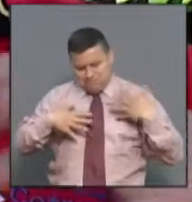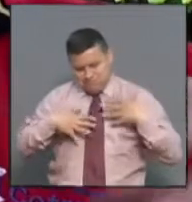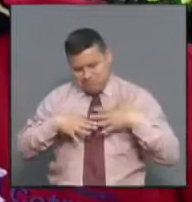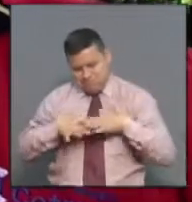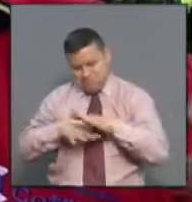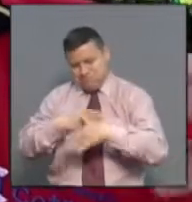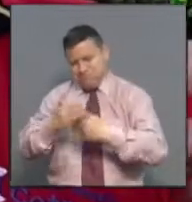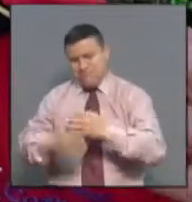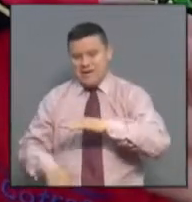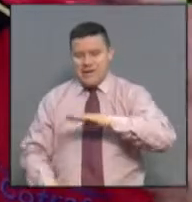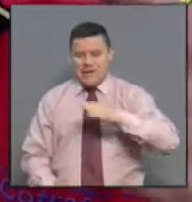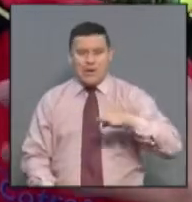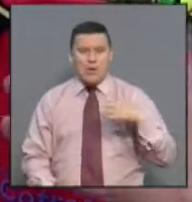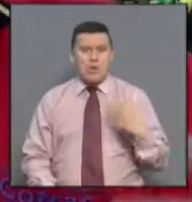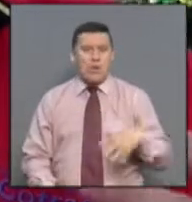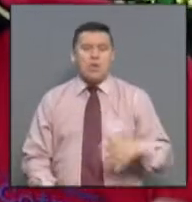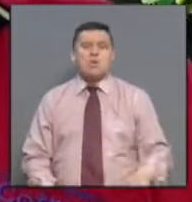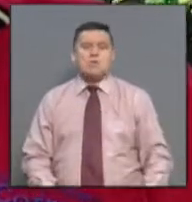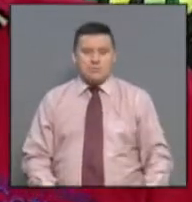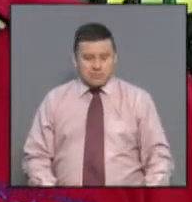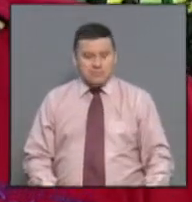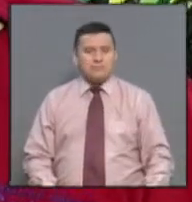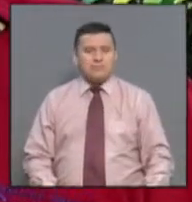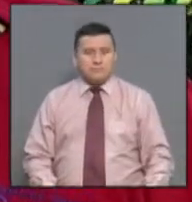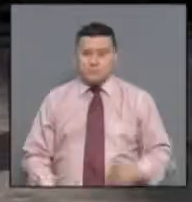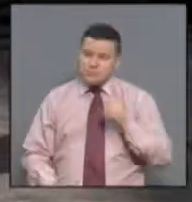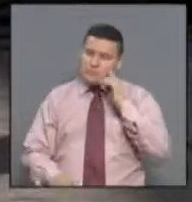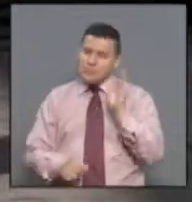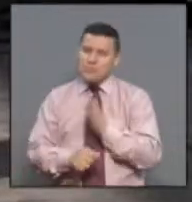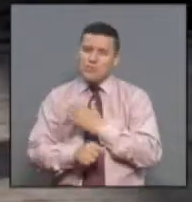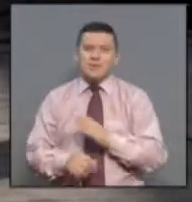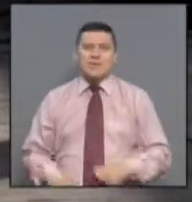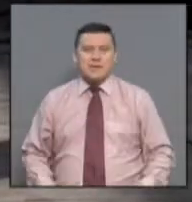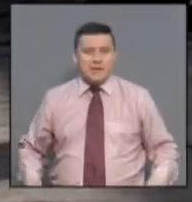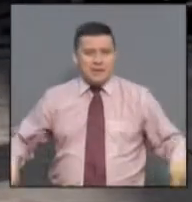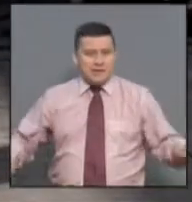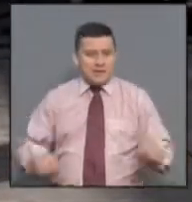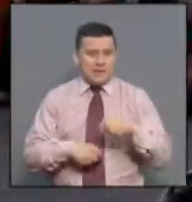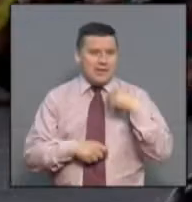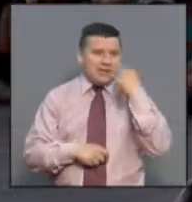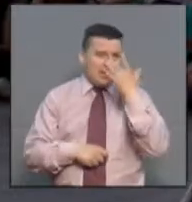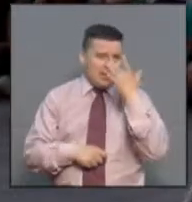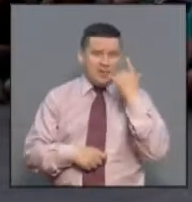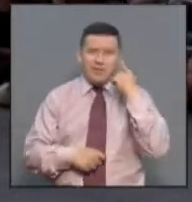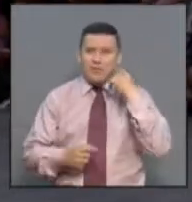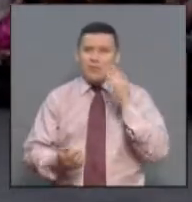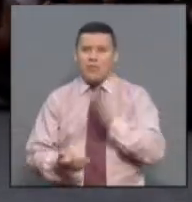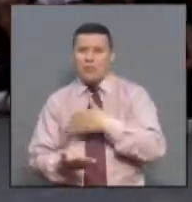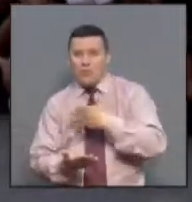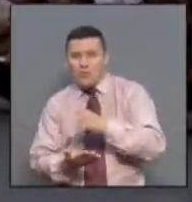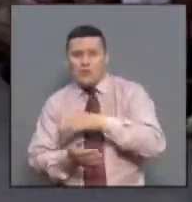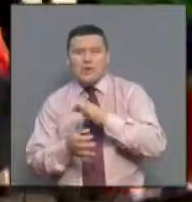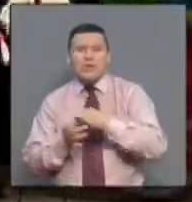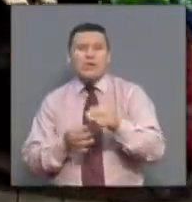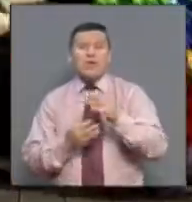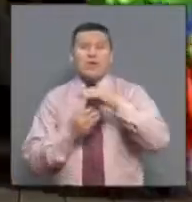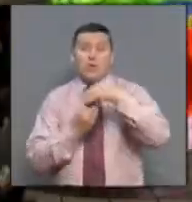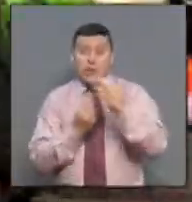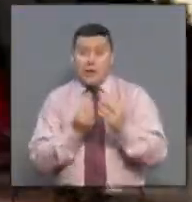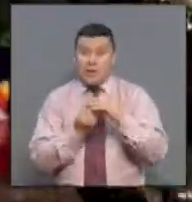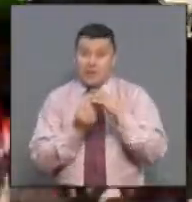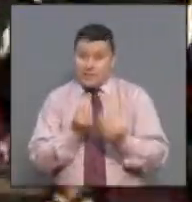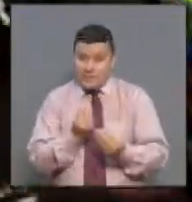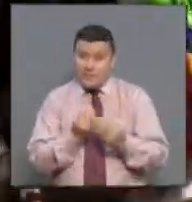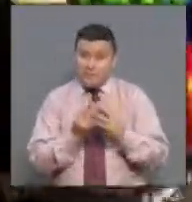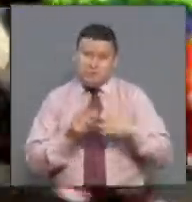que Antioquia sea como la muy funcional en la parte folclórica. Danza negra como la puya y el bullerengue en la región de Urabá, pasando